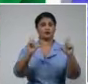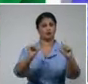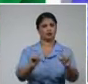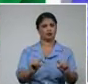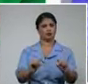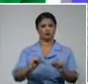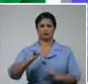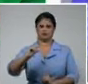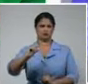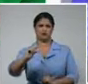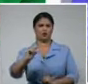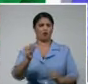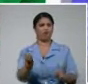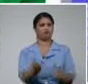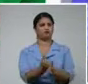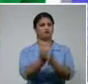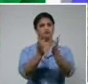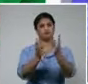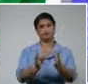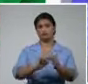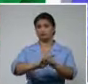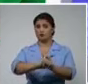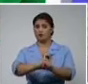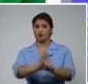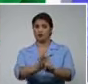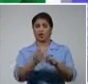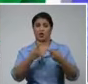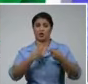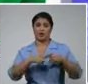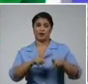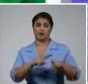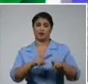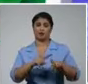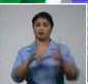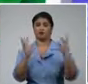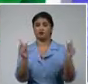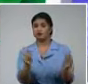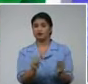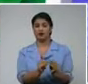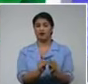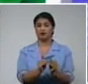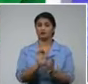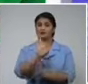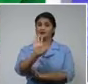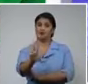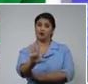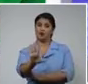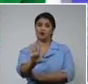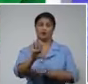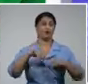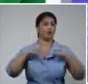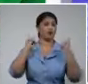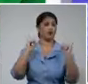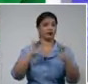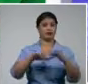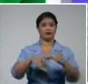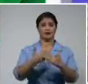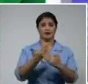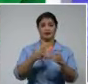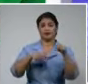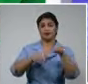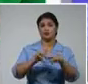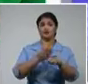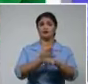casos confirmados, pero de todas formas con una cifra que evidencia todavía la transmisión que